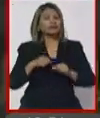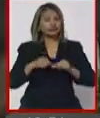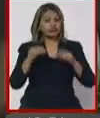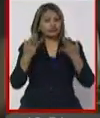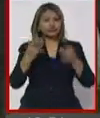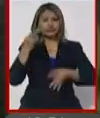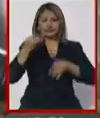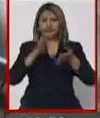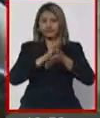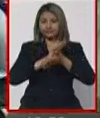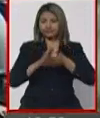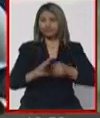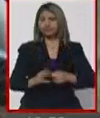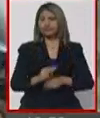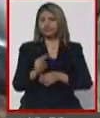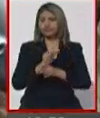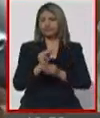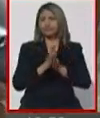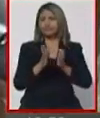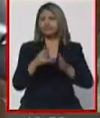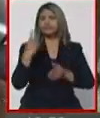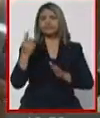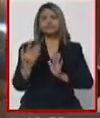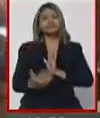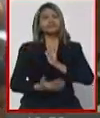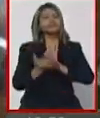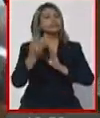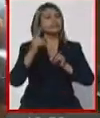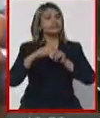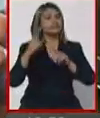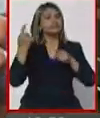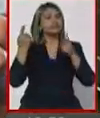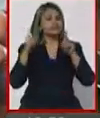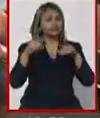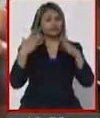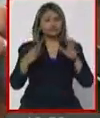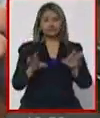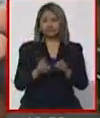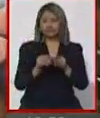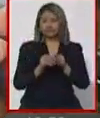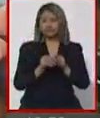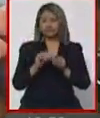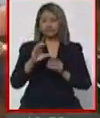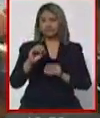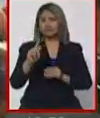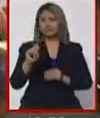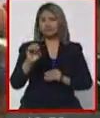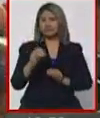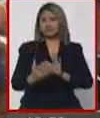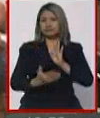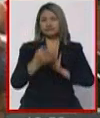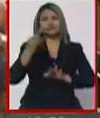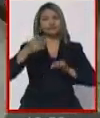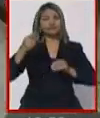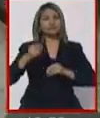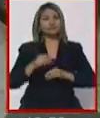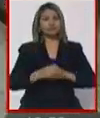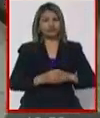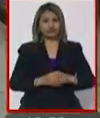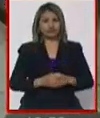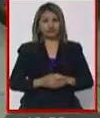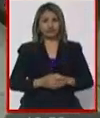aún espera por justicia. El Ministerio Público siempre está presente, pero ya cuando se ha llevado la audiencia de medidas cautelares ante el juez de la